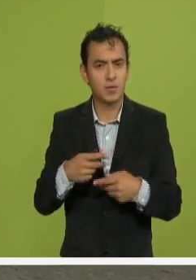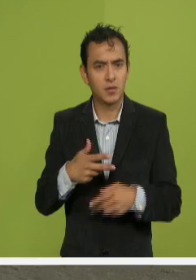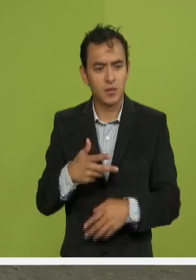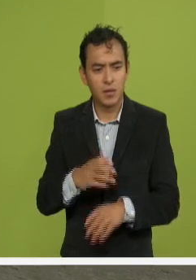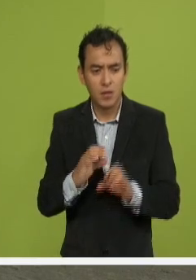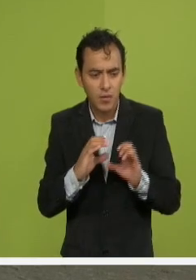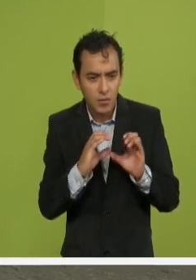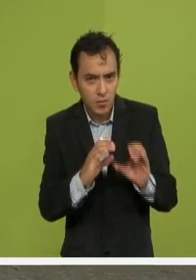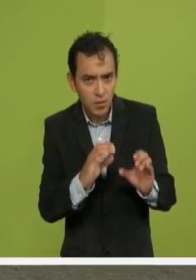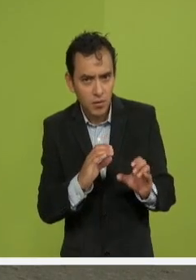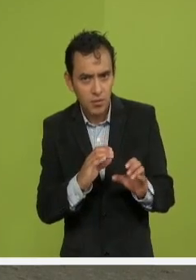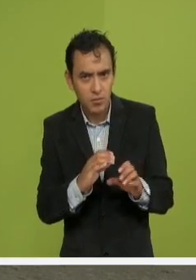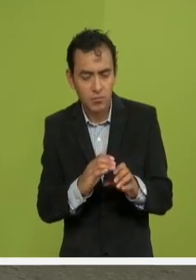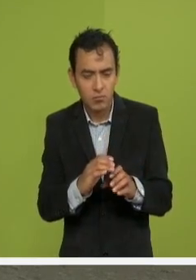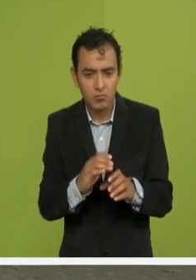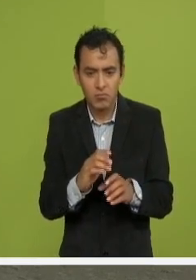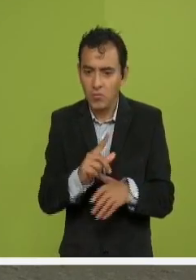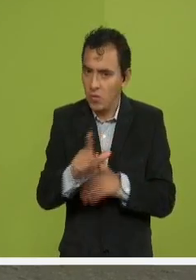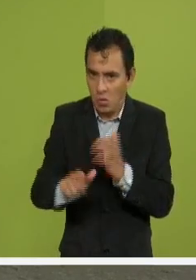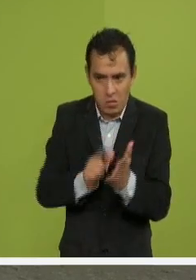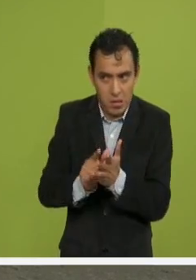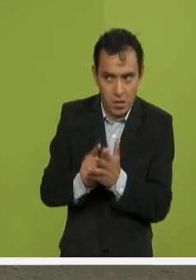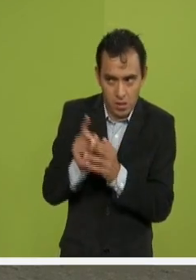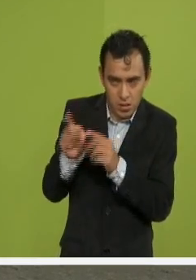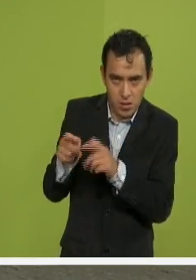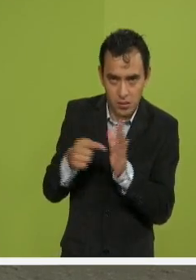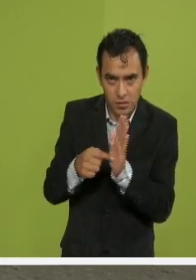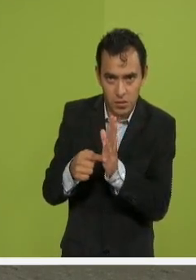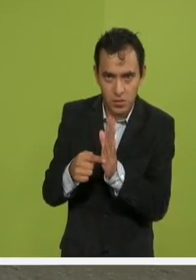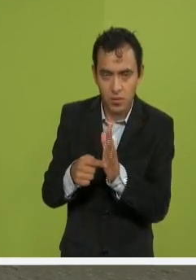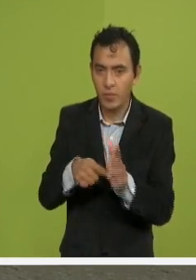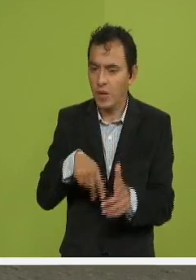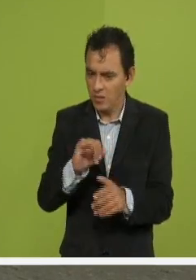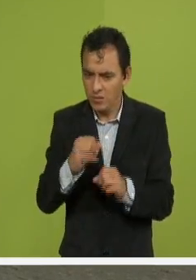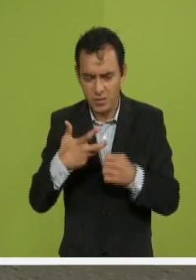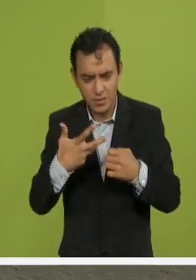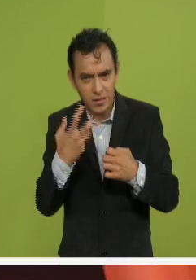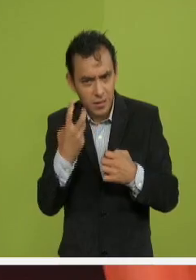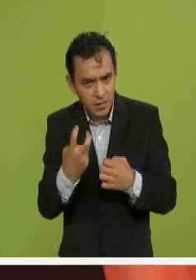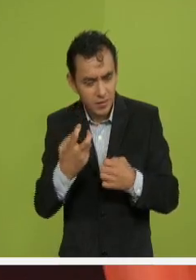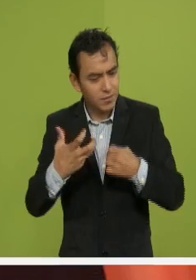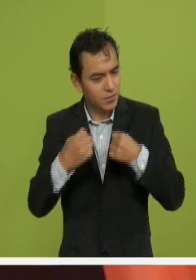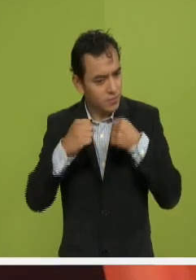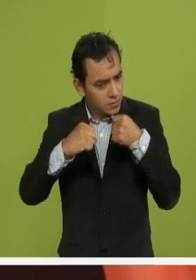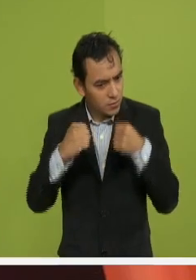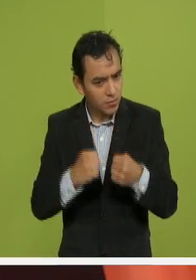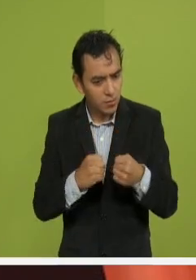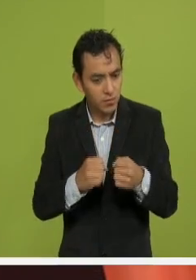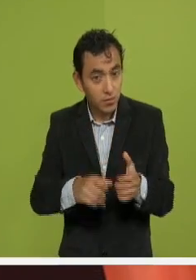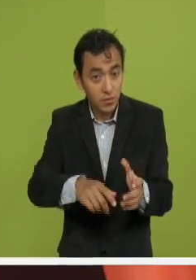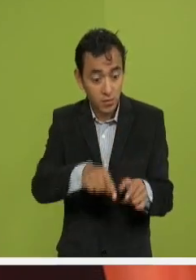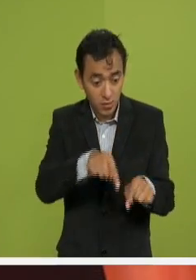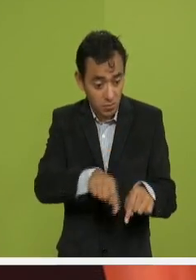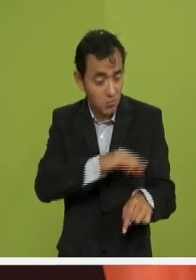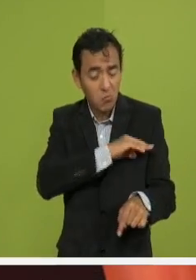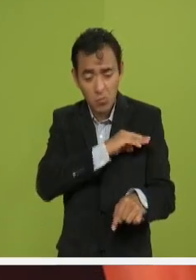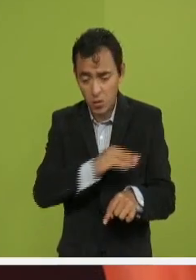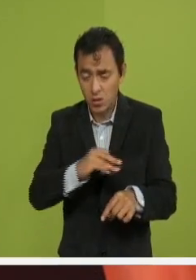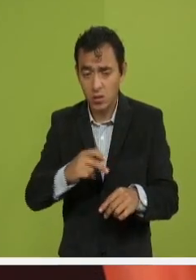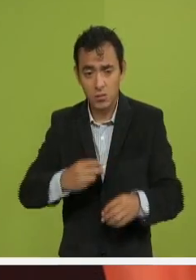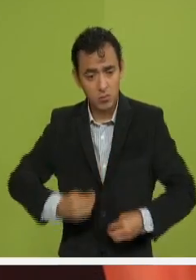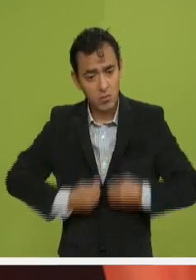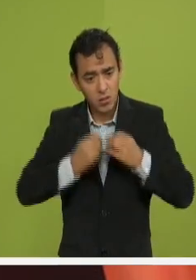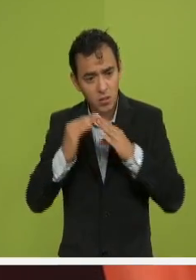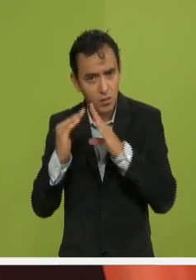no una tutela legal, pero sí esa seguridad o ese espacio que le está dando para vivir en su casa,